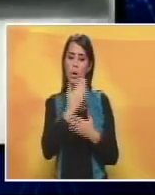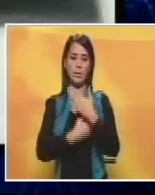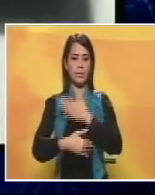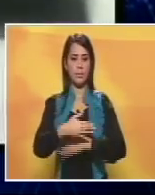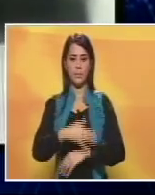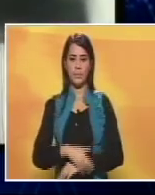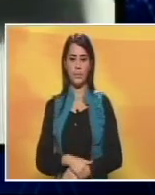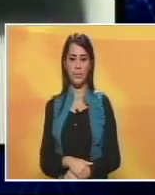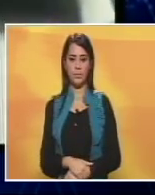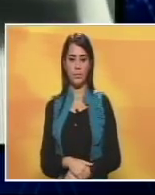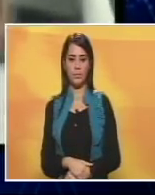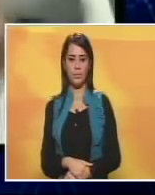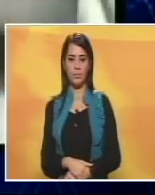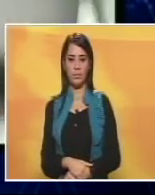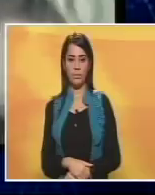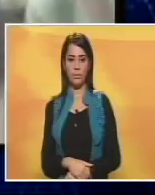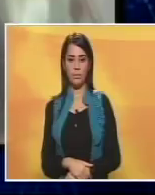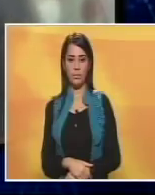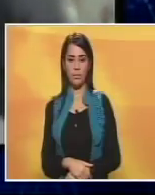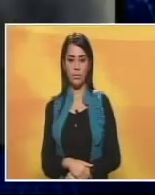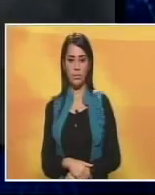herido.